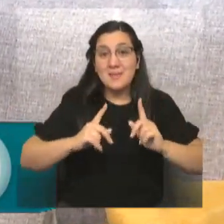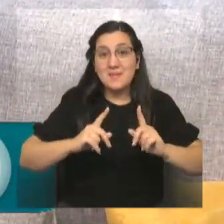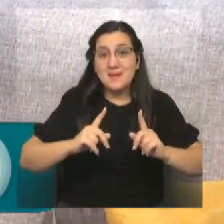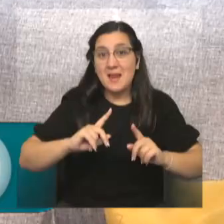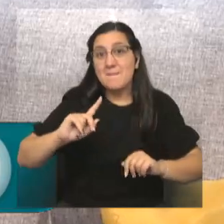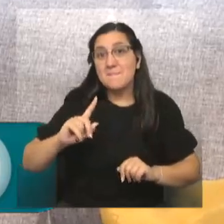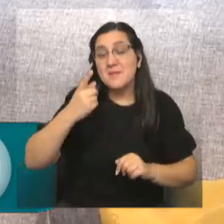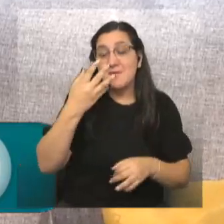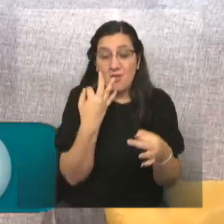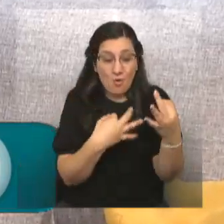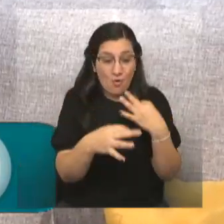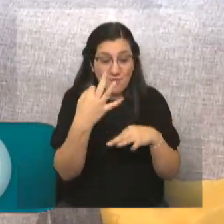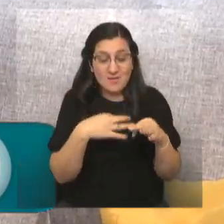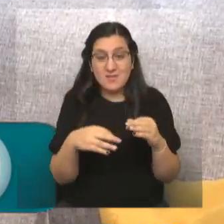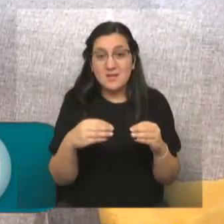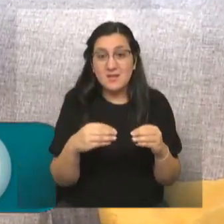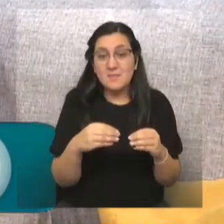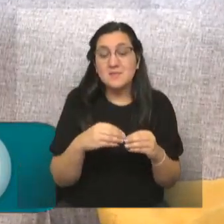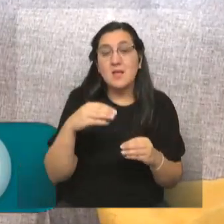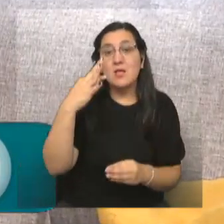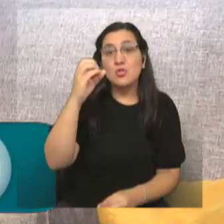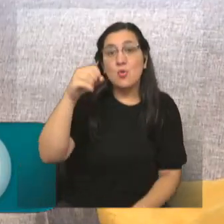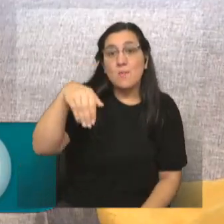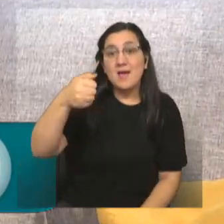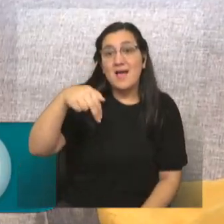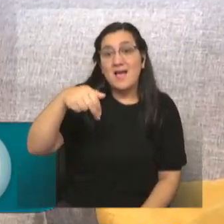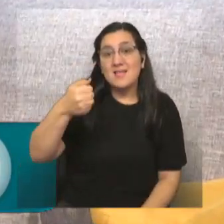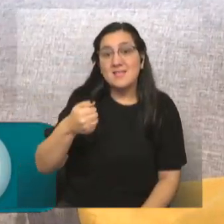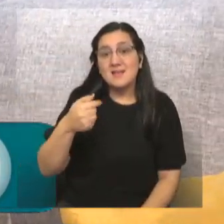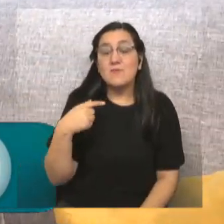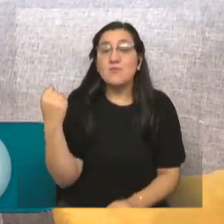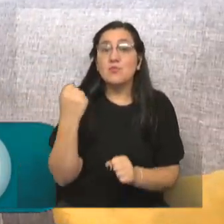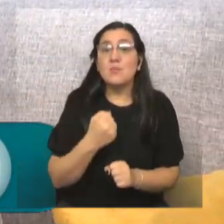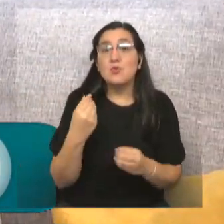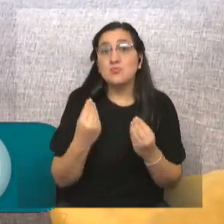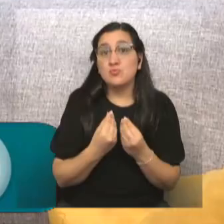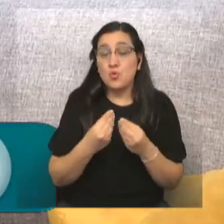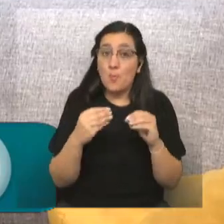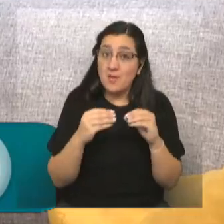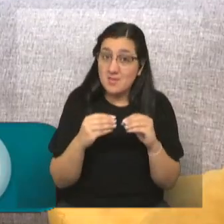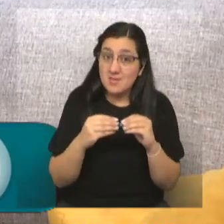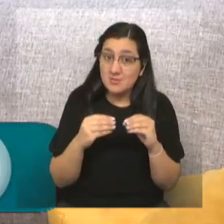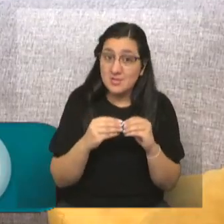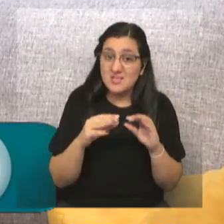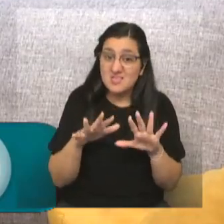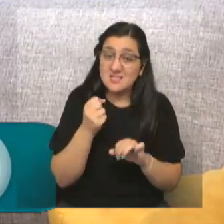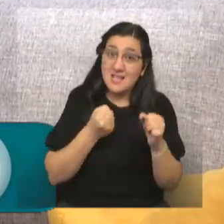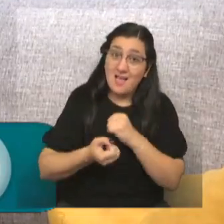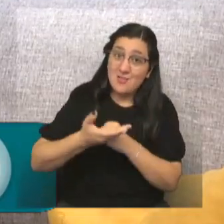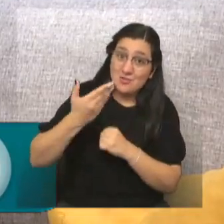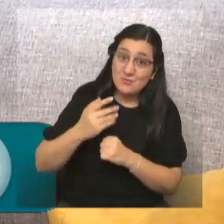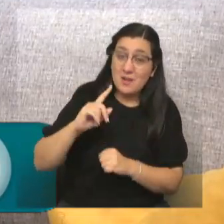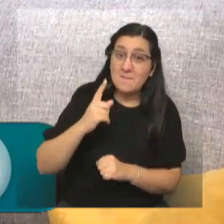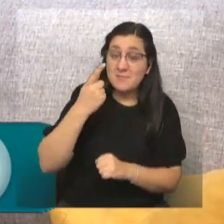la primera obra de la compañía teatral Tomaña, que es la compañía que, bueno, fundamos con un montón de colegas hace 10 años. Fue